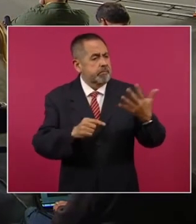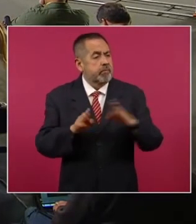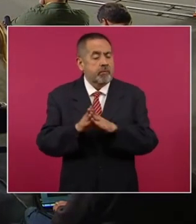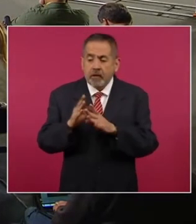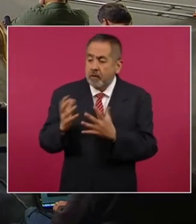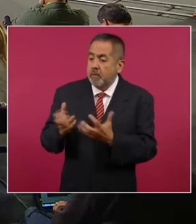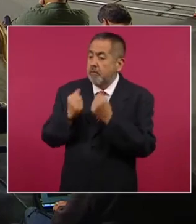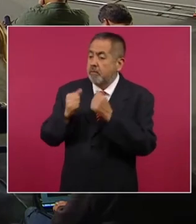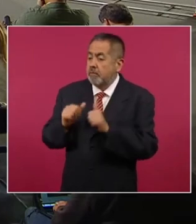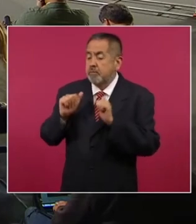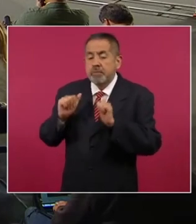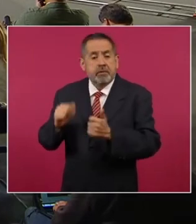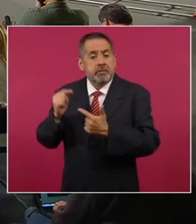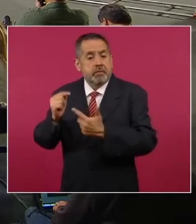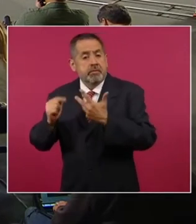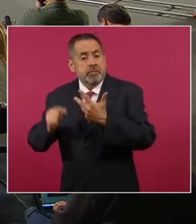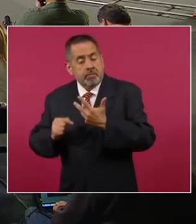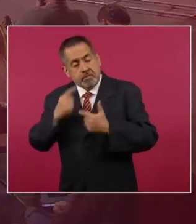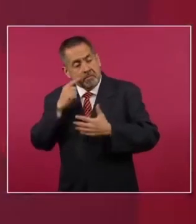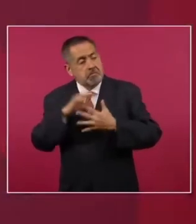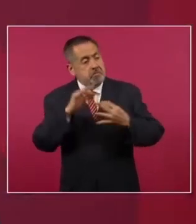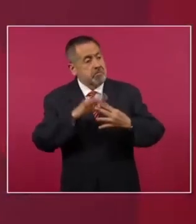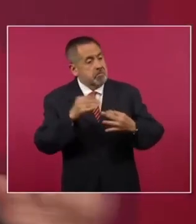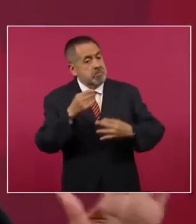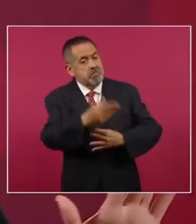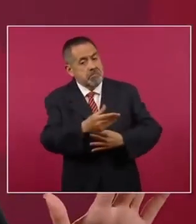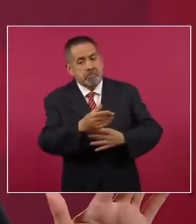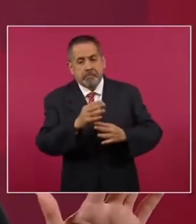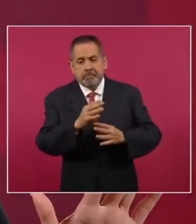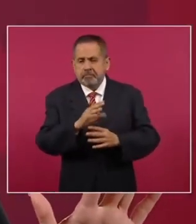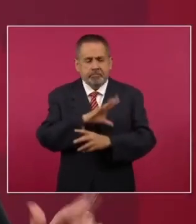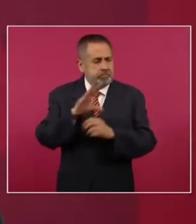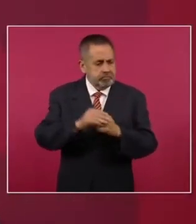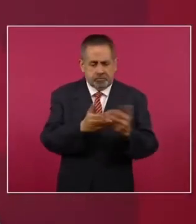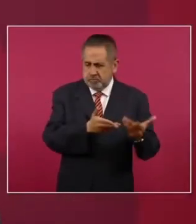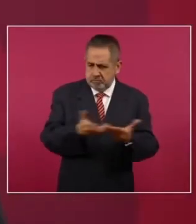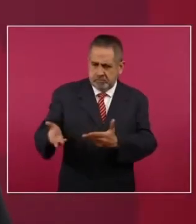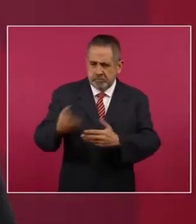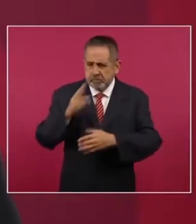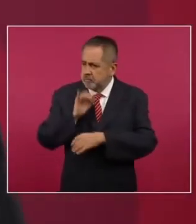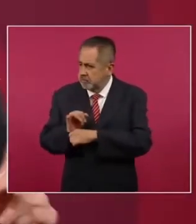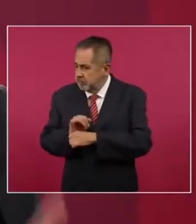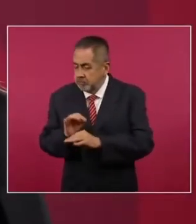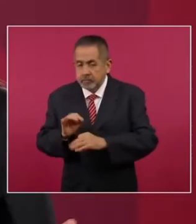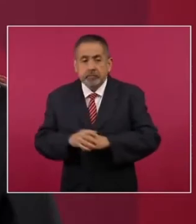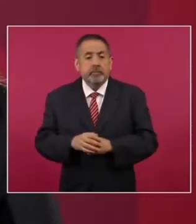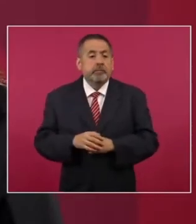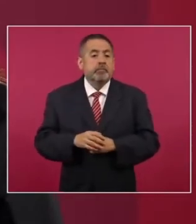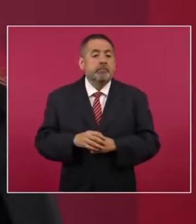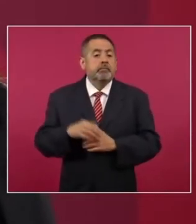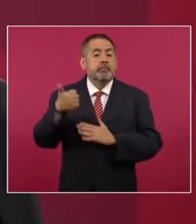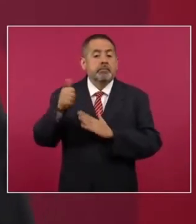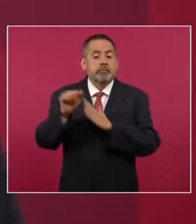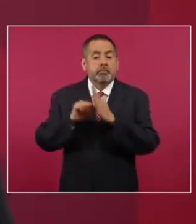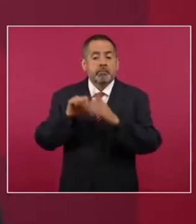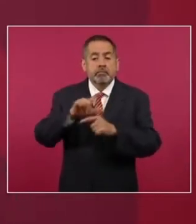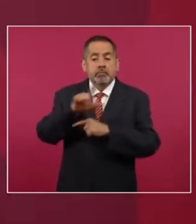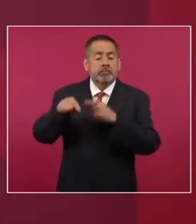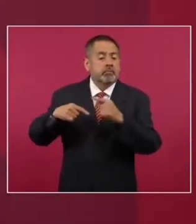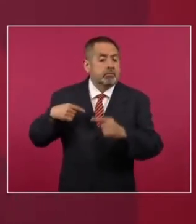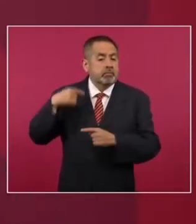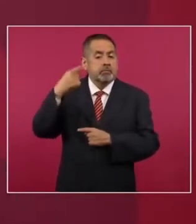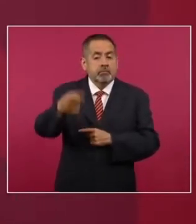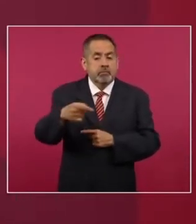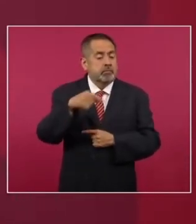arqueológico en el Tren Maya. Todas las facilidades. Seis meses después, The